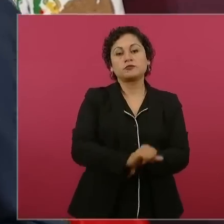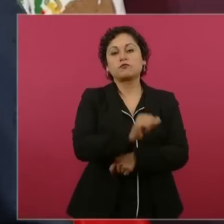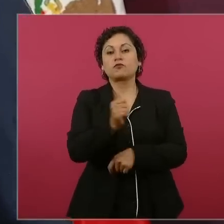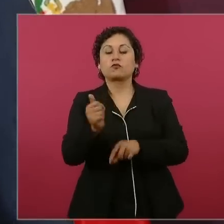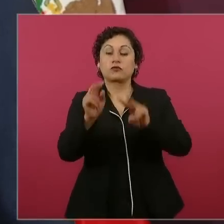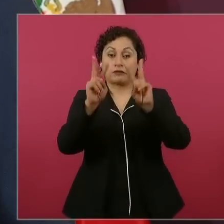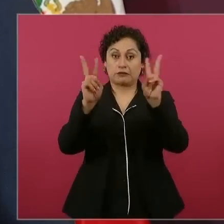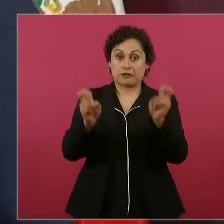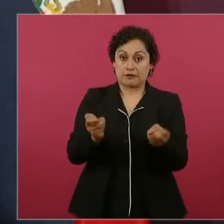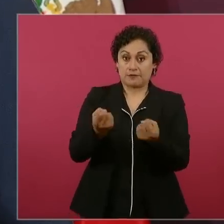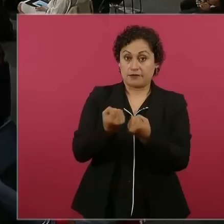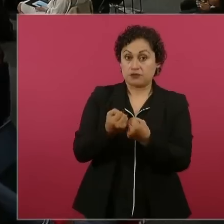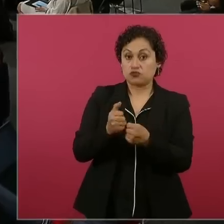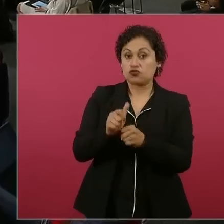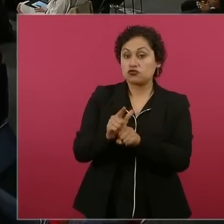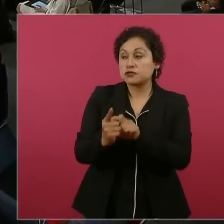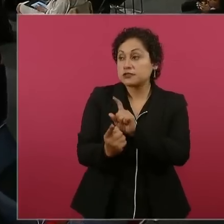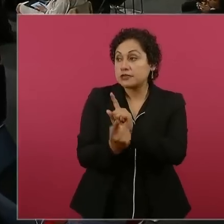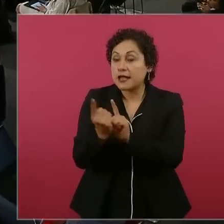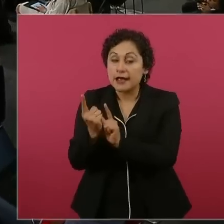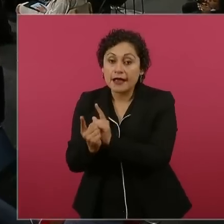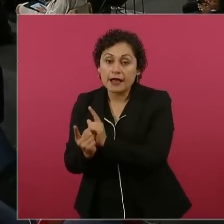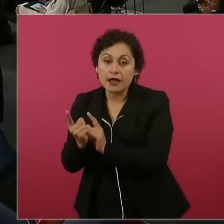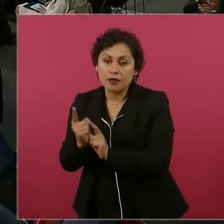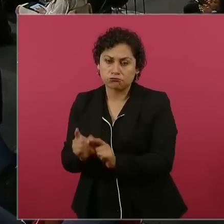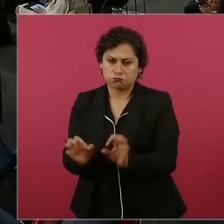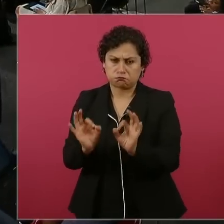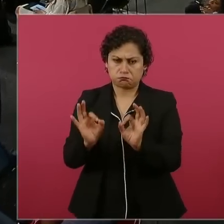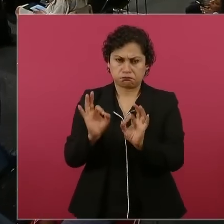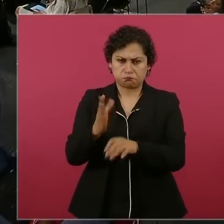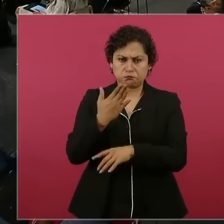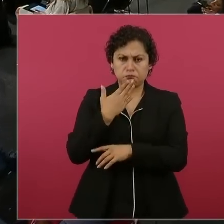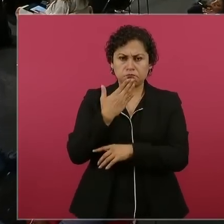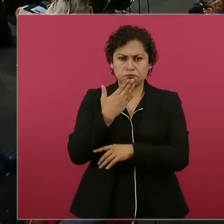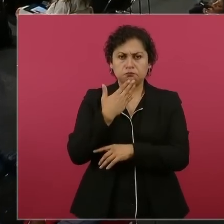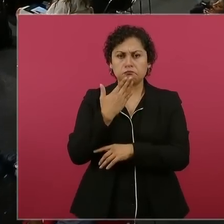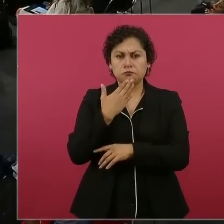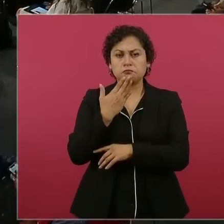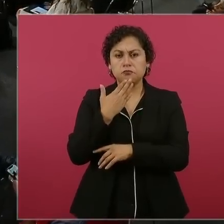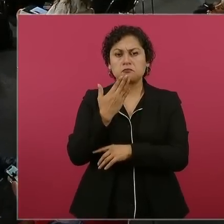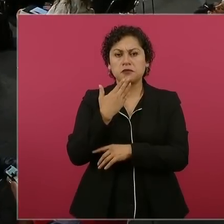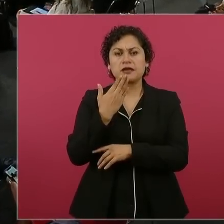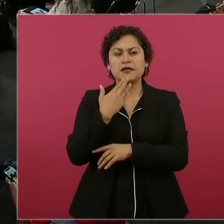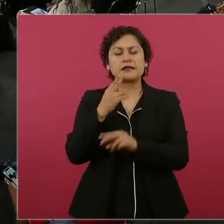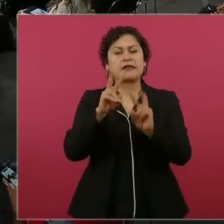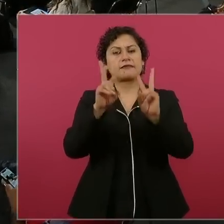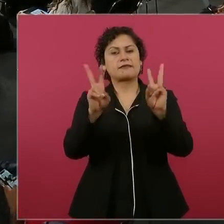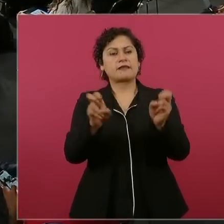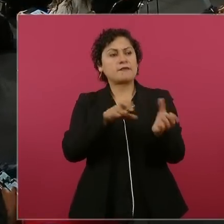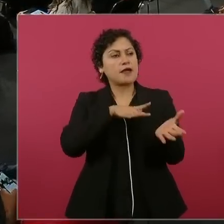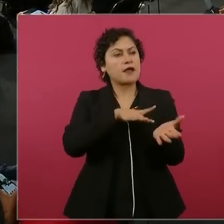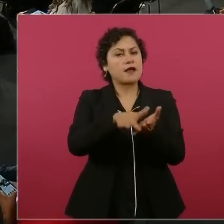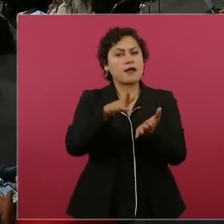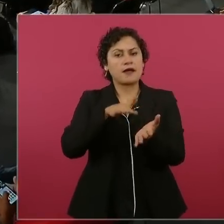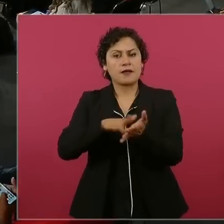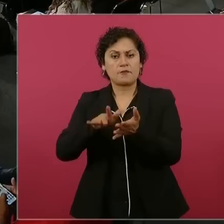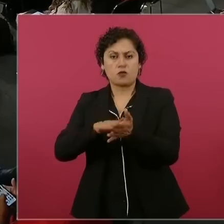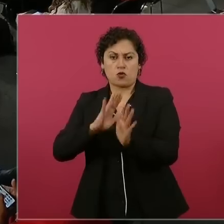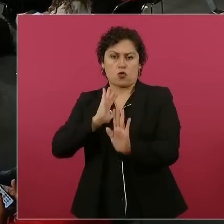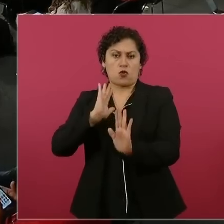bien. Ya está terminándose de consolidar